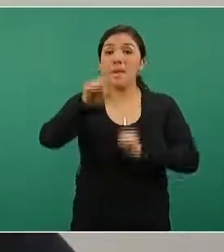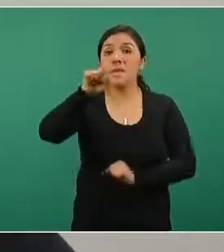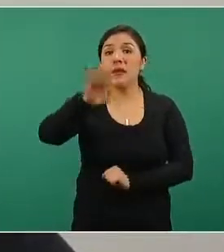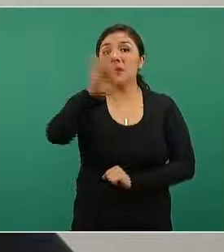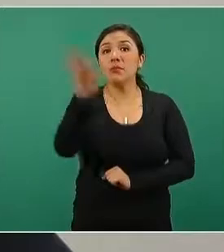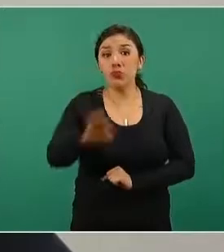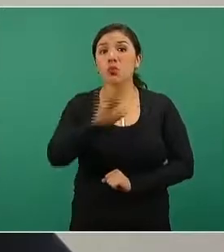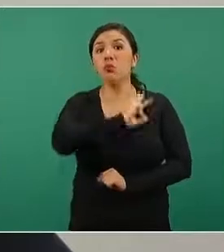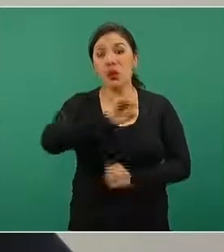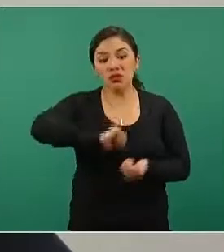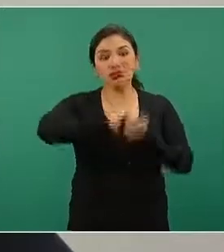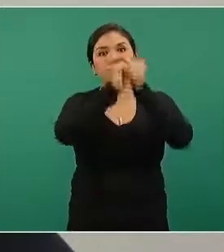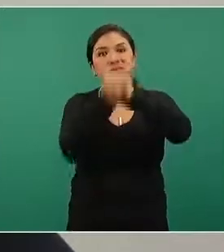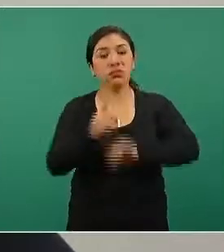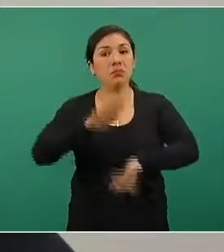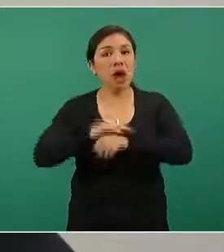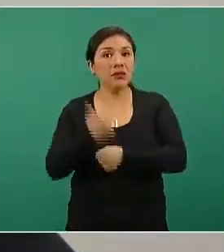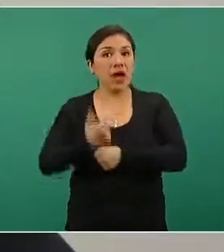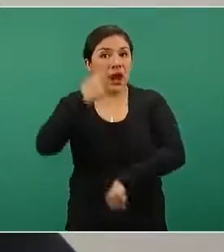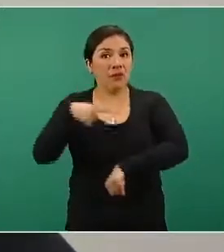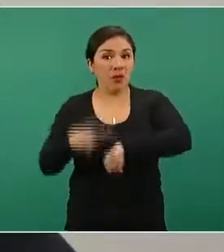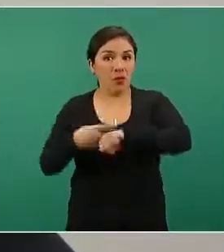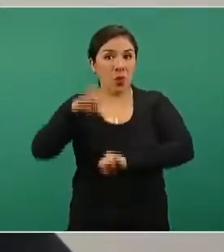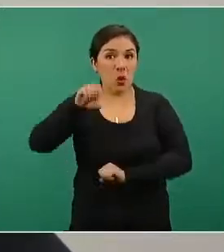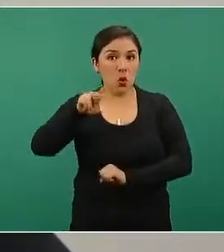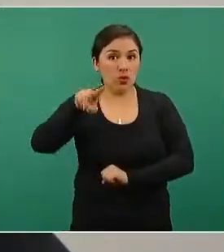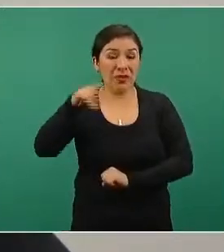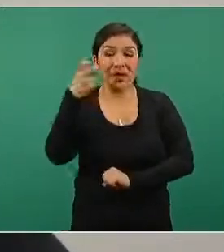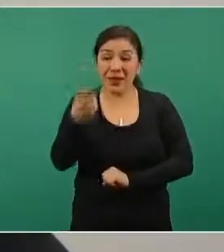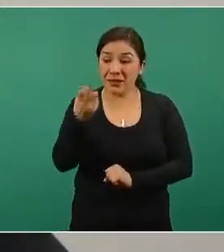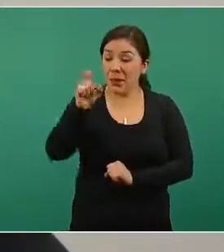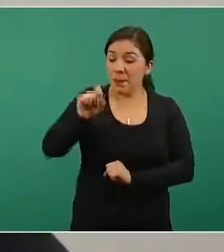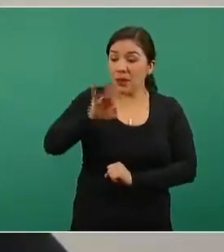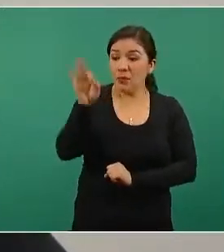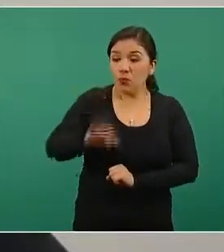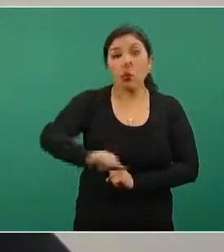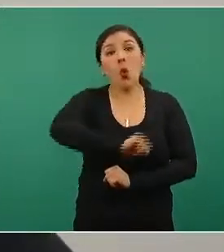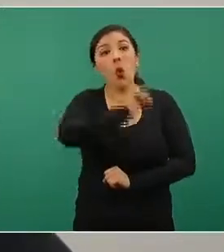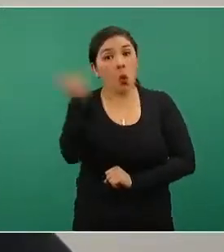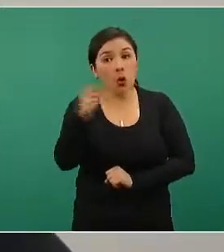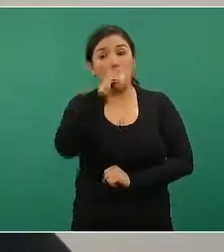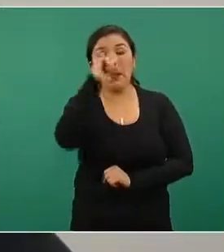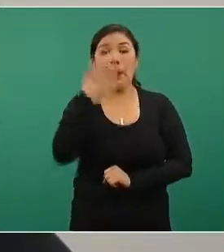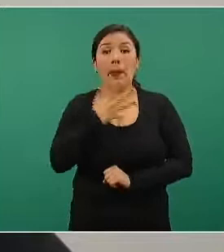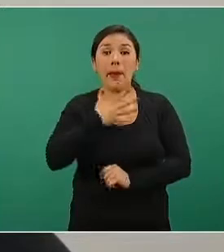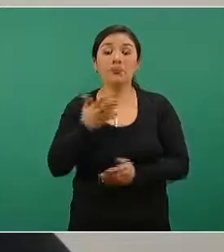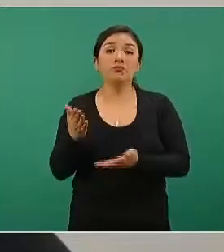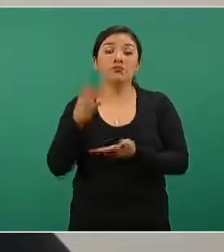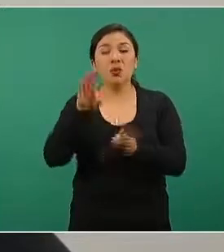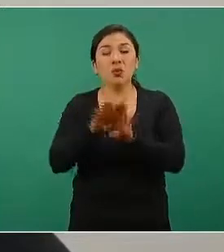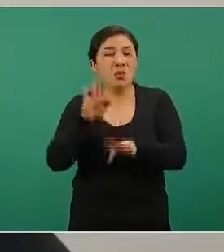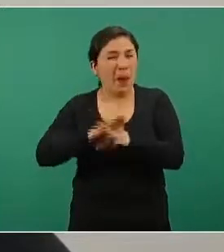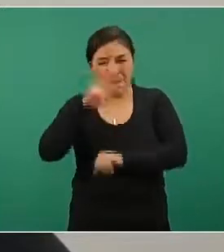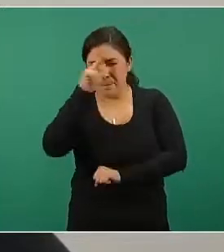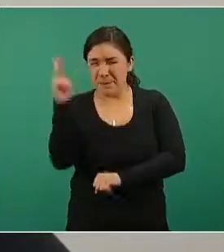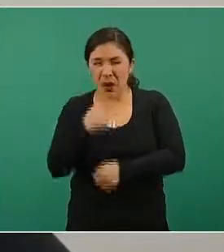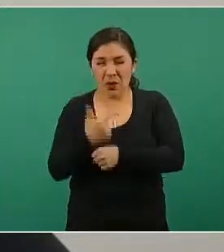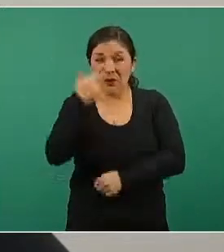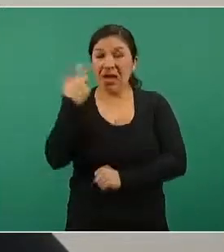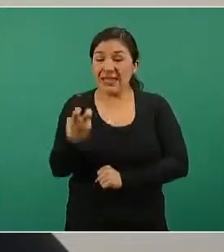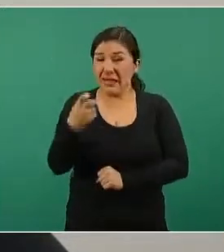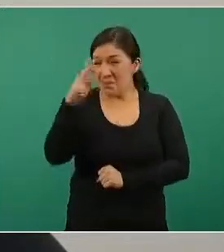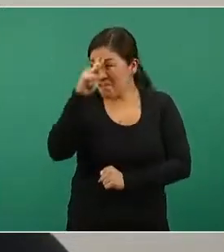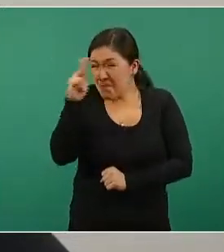puede desarrollar COVID grave, y dentro de este 20% otra proporción COVID crítico. Y precisamente el COVID